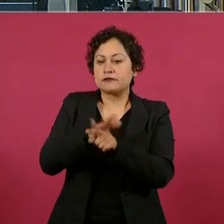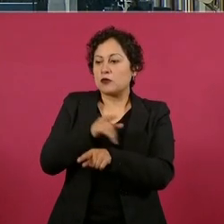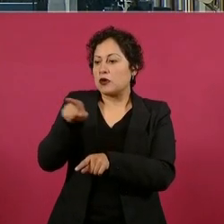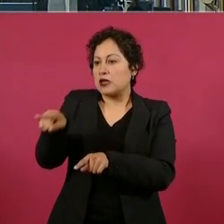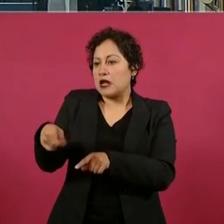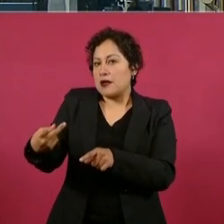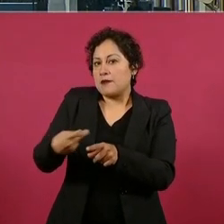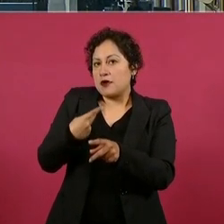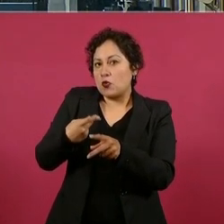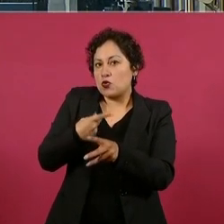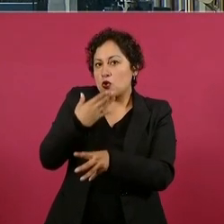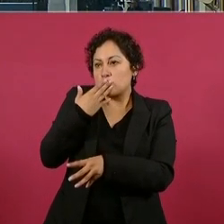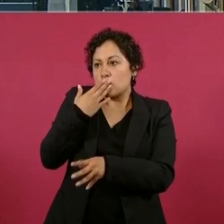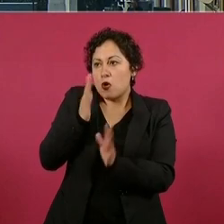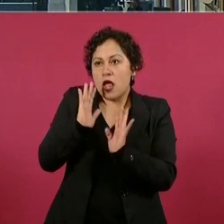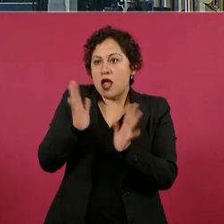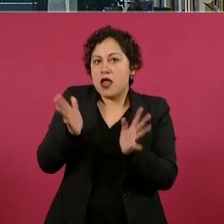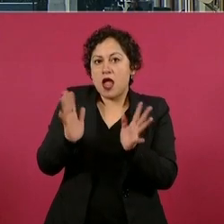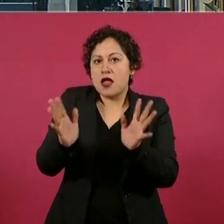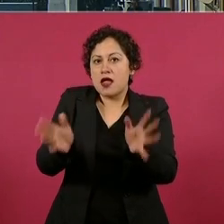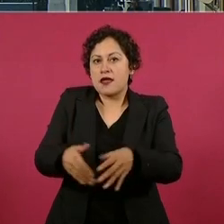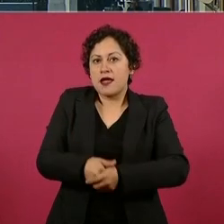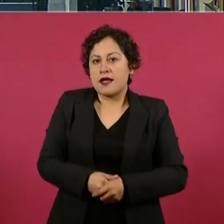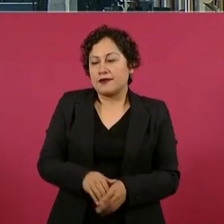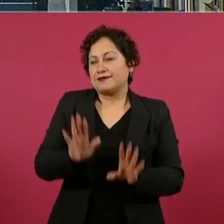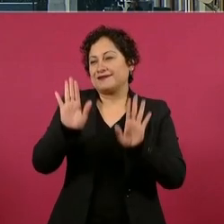lo de Sonora.